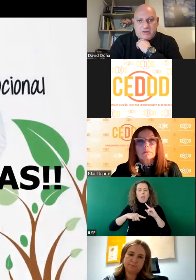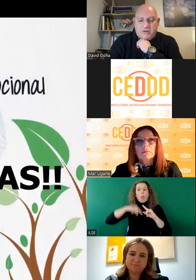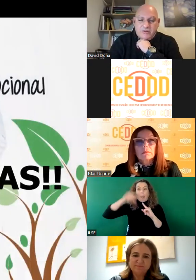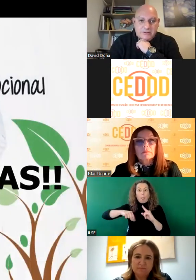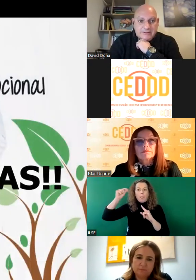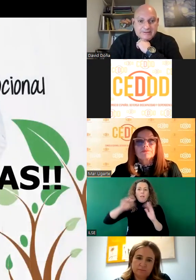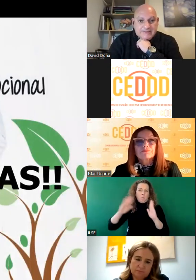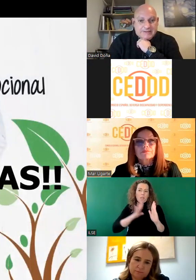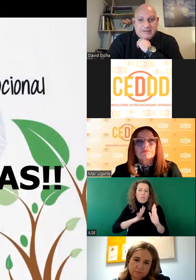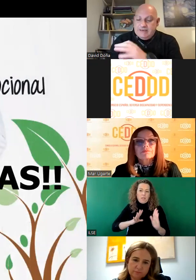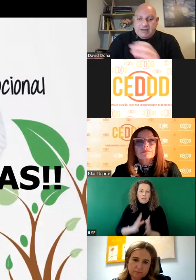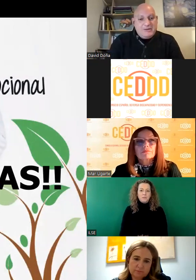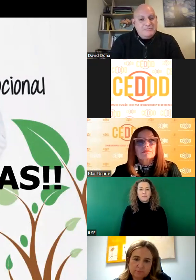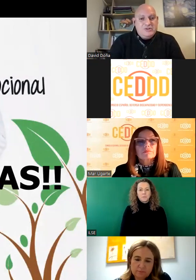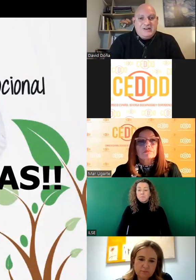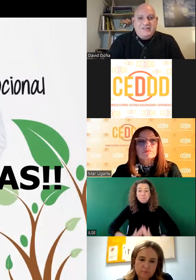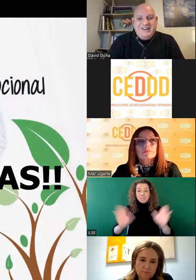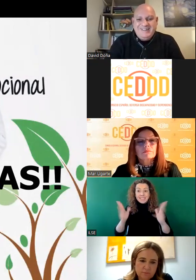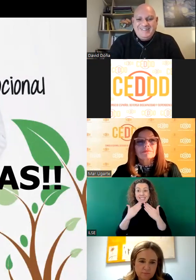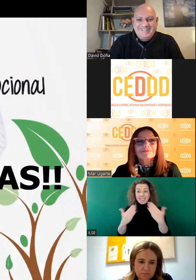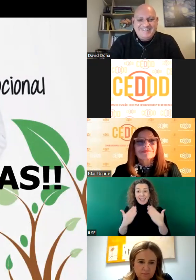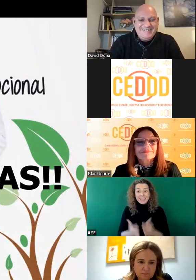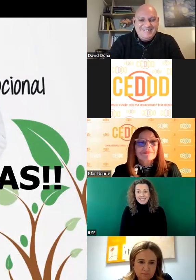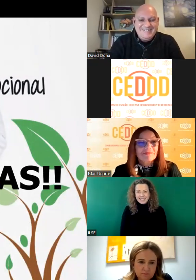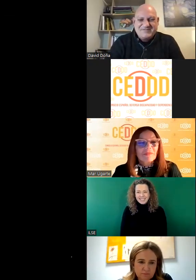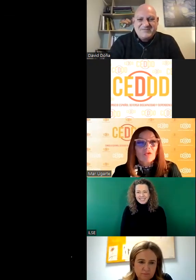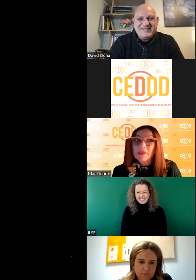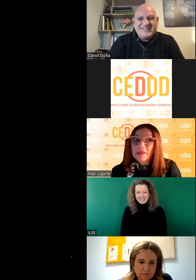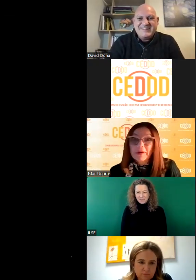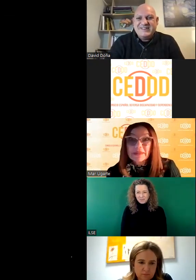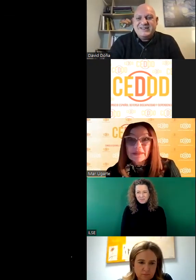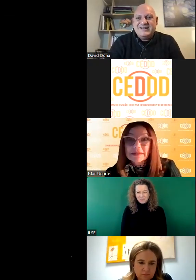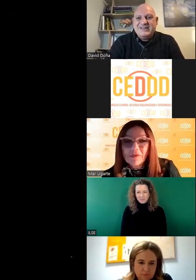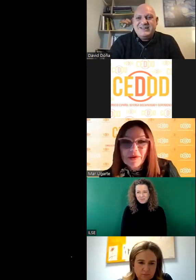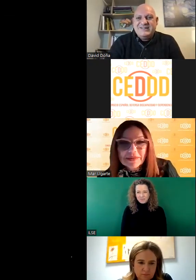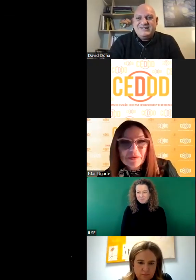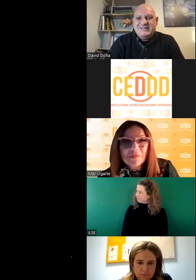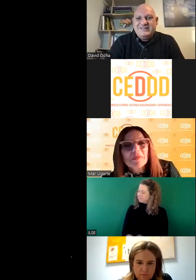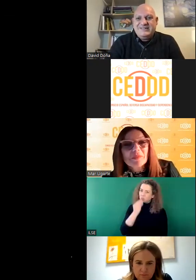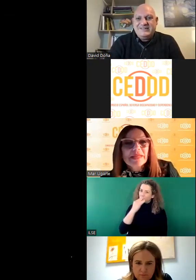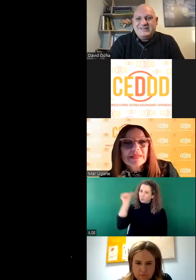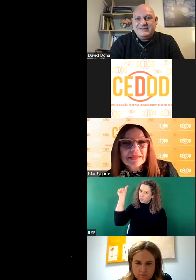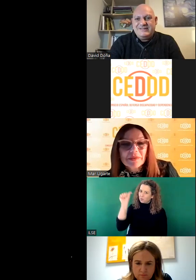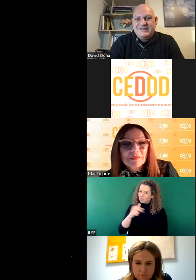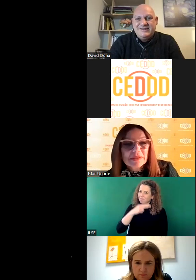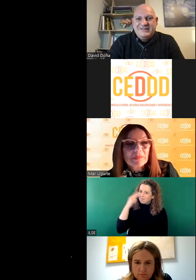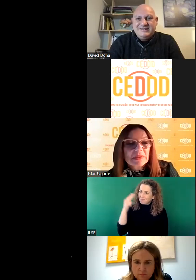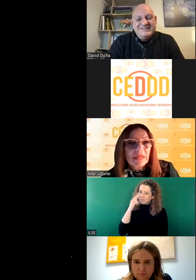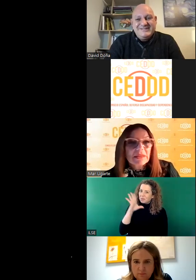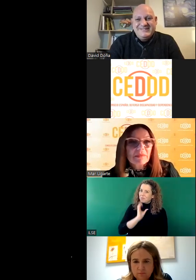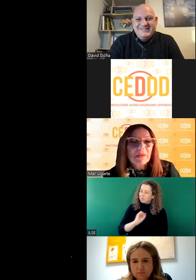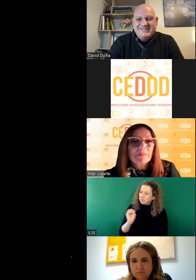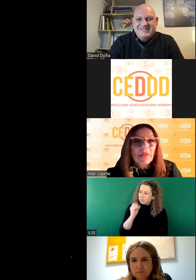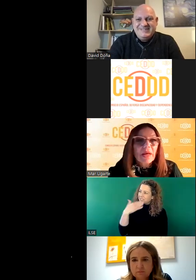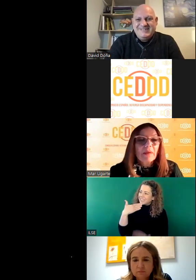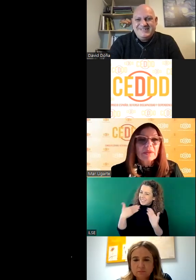que hemos estado viendo. Y nada más, muchas gracias. La verdad es que ha estado muy bien, muy interesante. Muchísimas